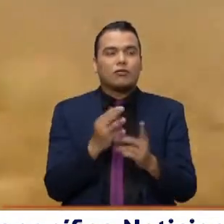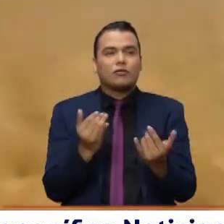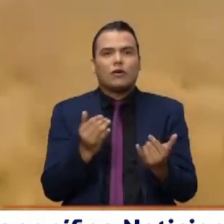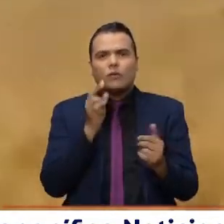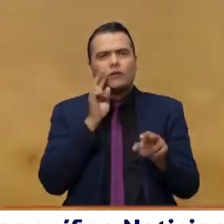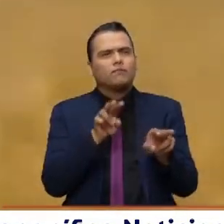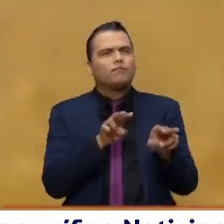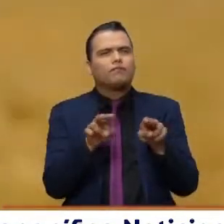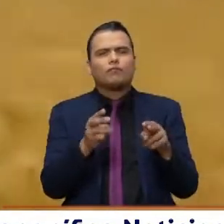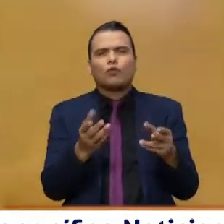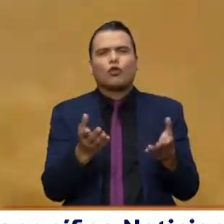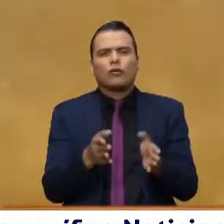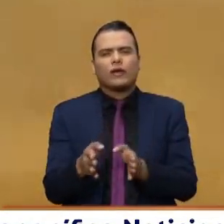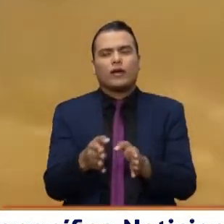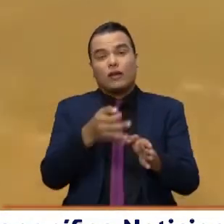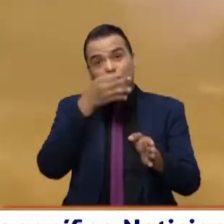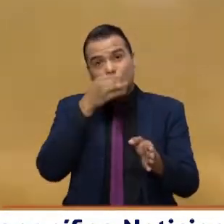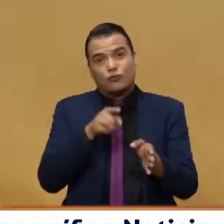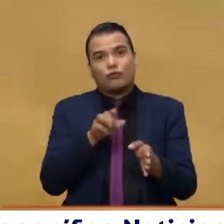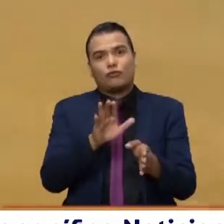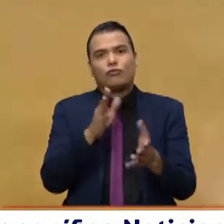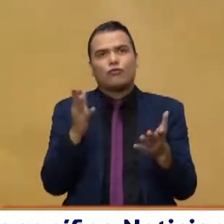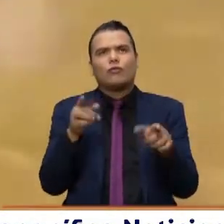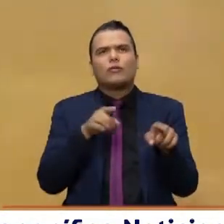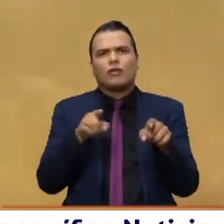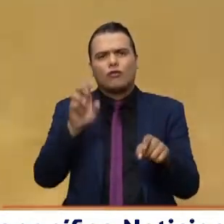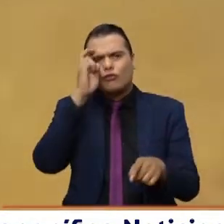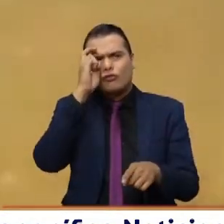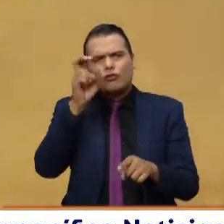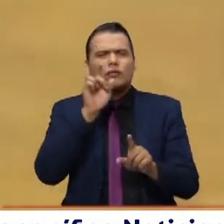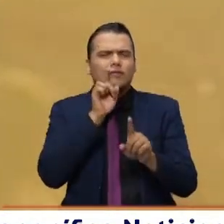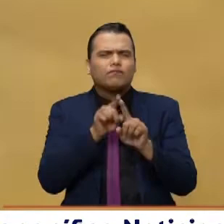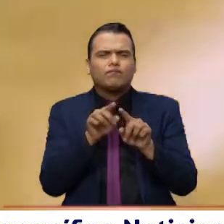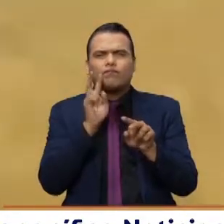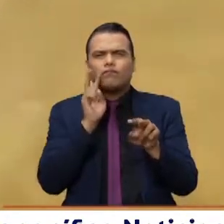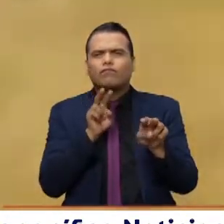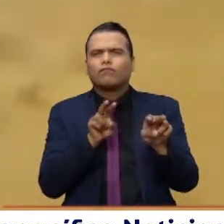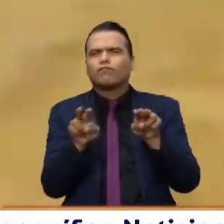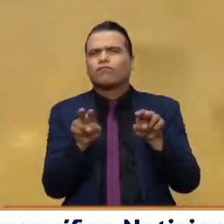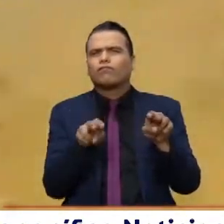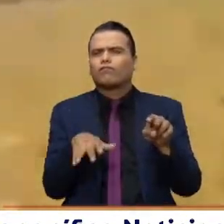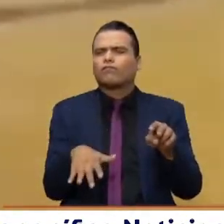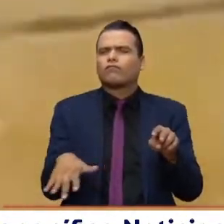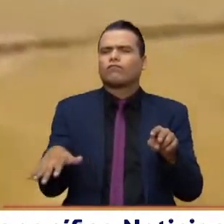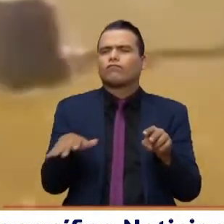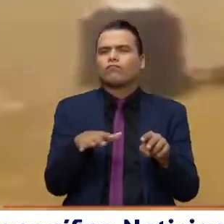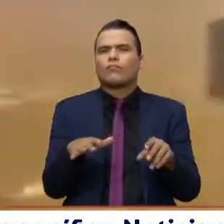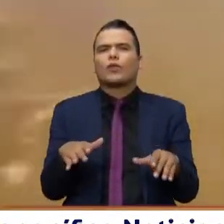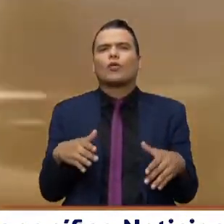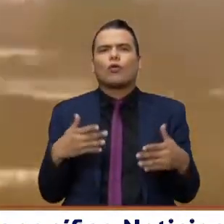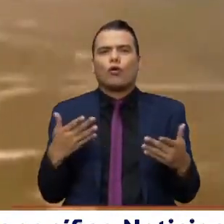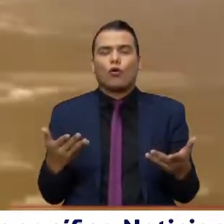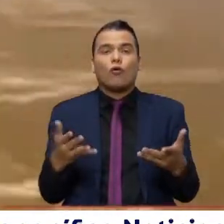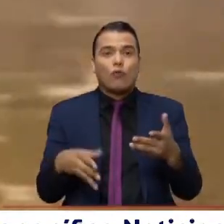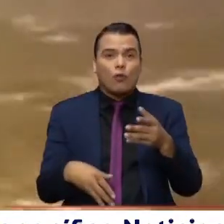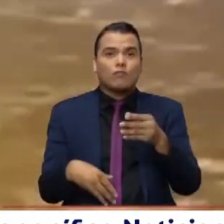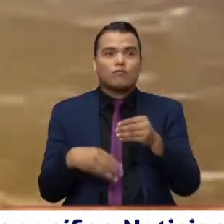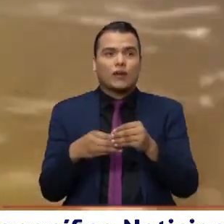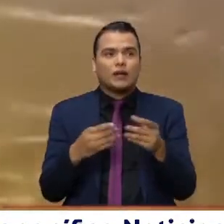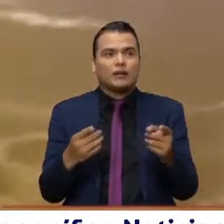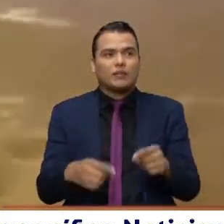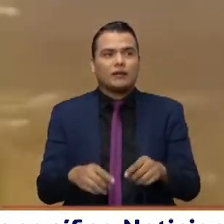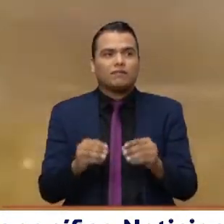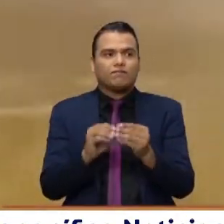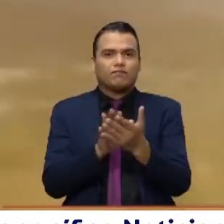lluvia en el norte de la ciudad, en todos los canales de lluvia, para verificar el crecimiento de los mismos y, por supuesto, también entregar